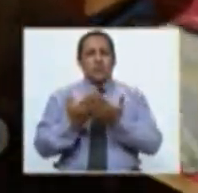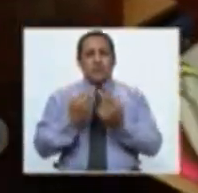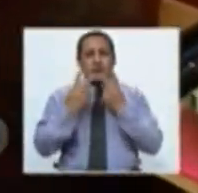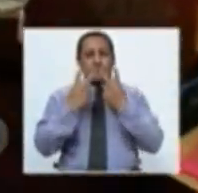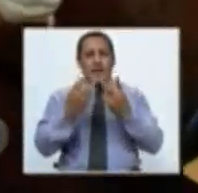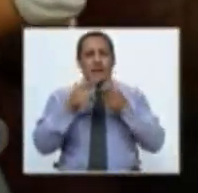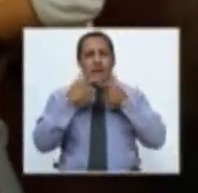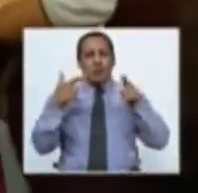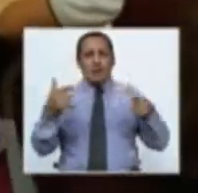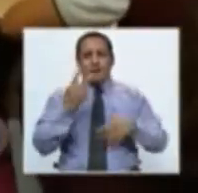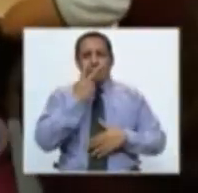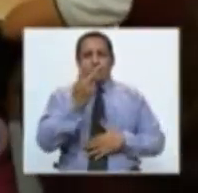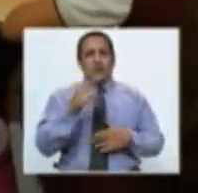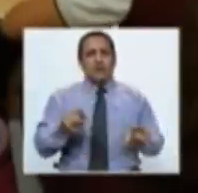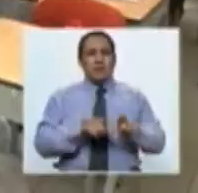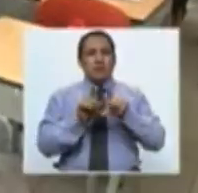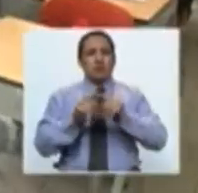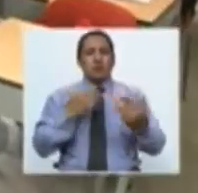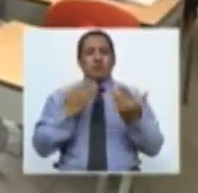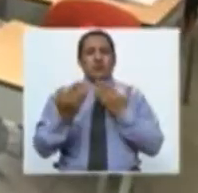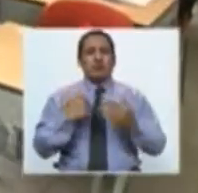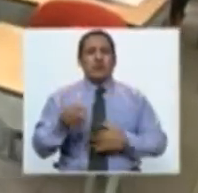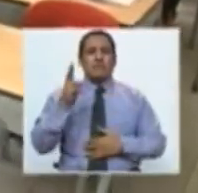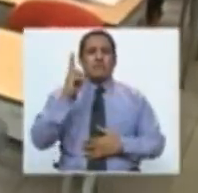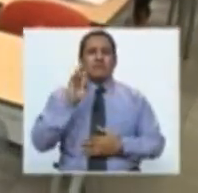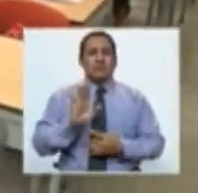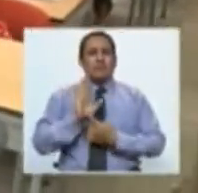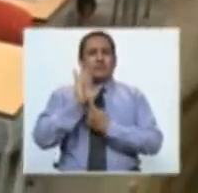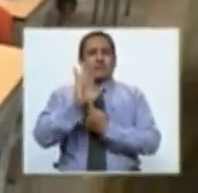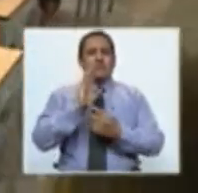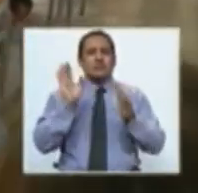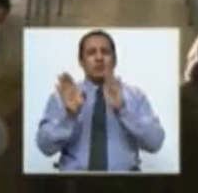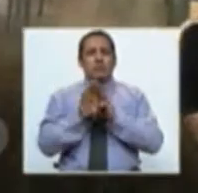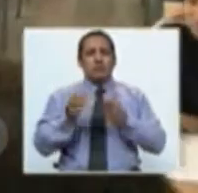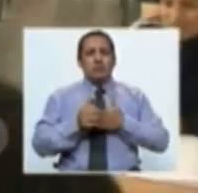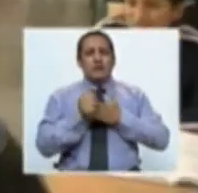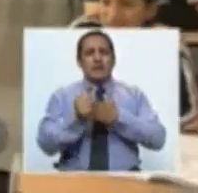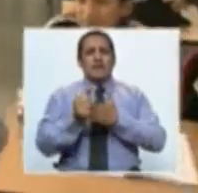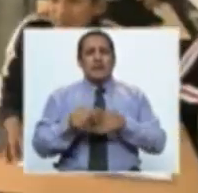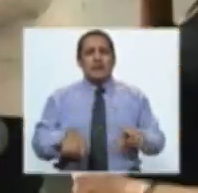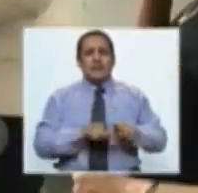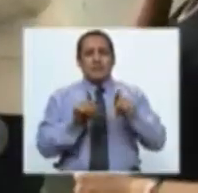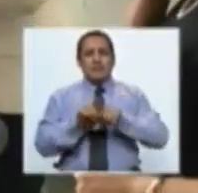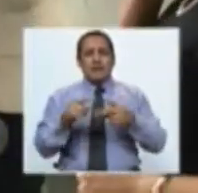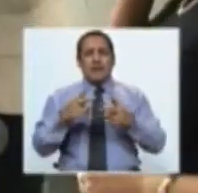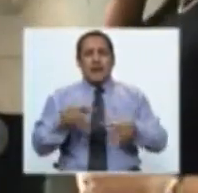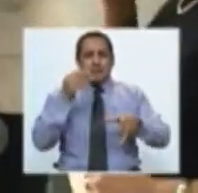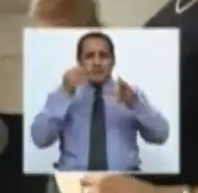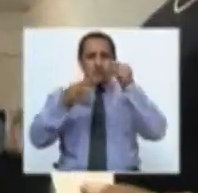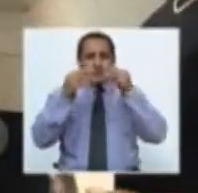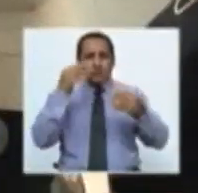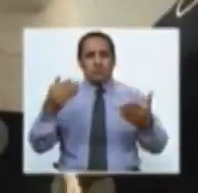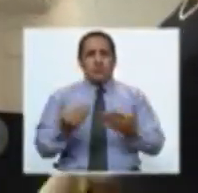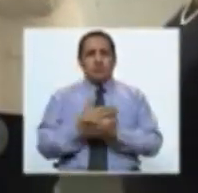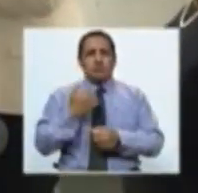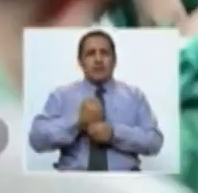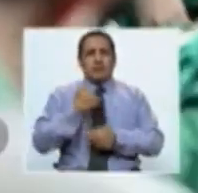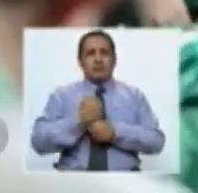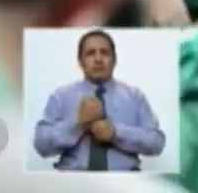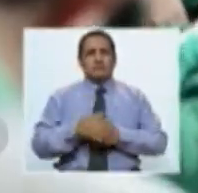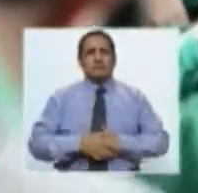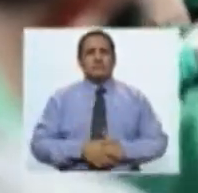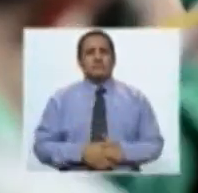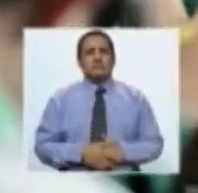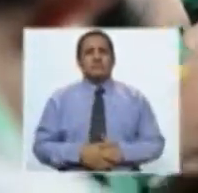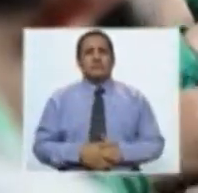nuevos lenguajes visuales. Un modelo en el que el maestro se presenta como un guía que a su vez maneja los nuevos formatos.